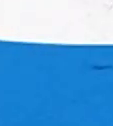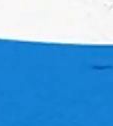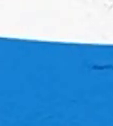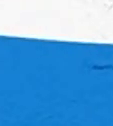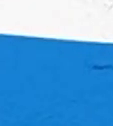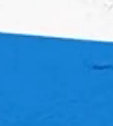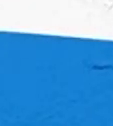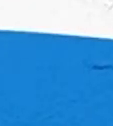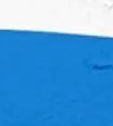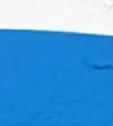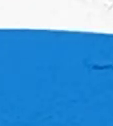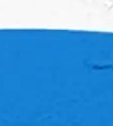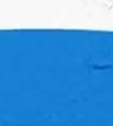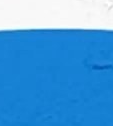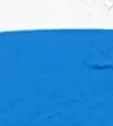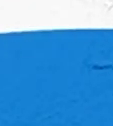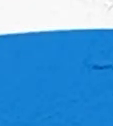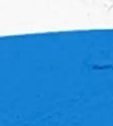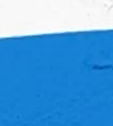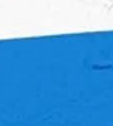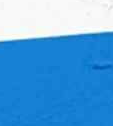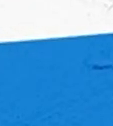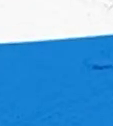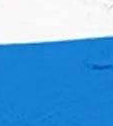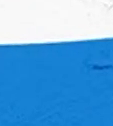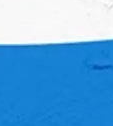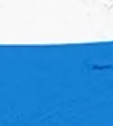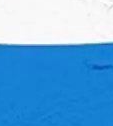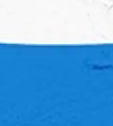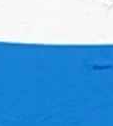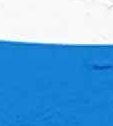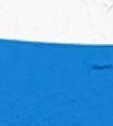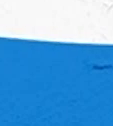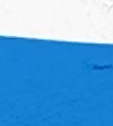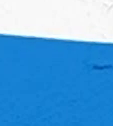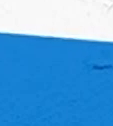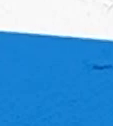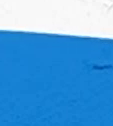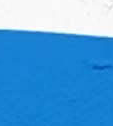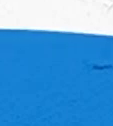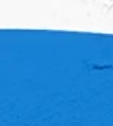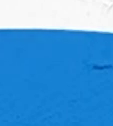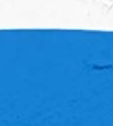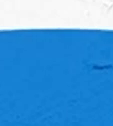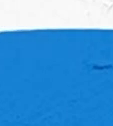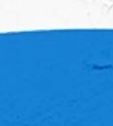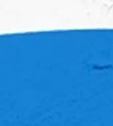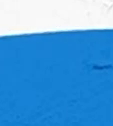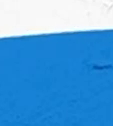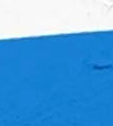Juega creyendo que será posible. Esto fue el sorteo Loto.